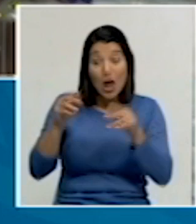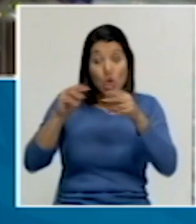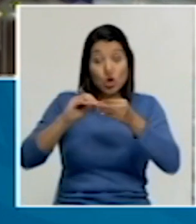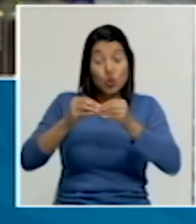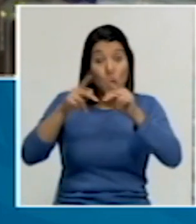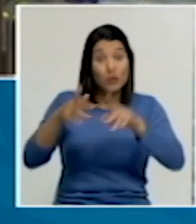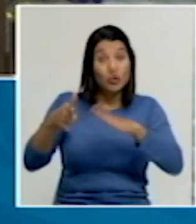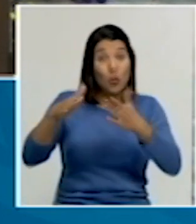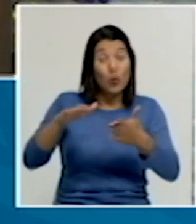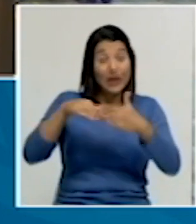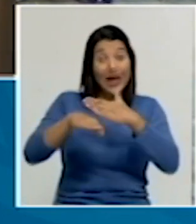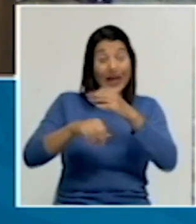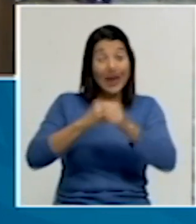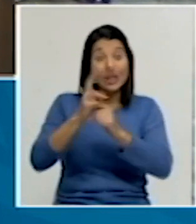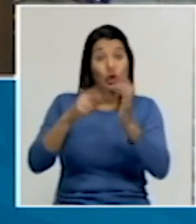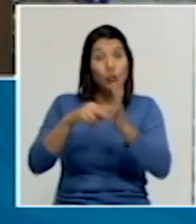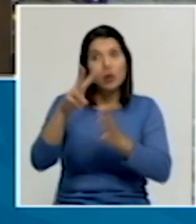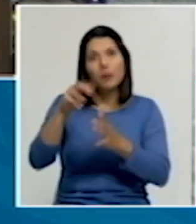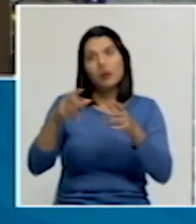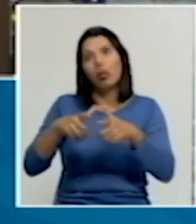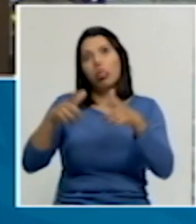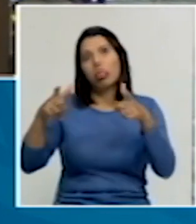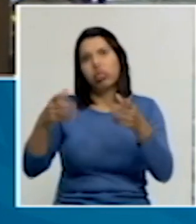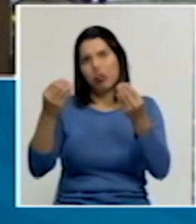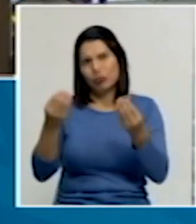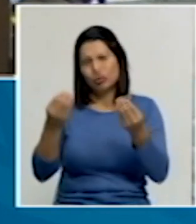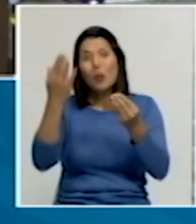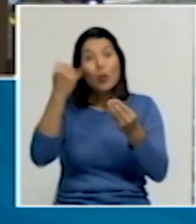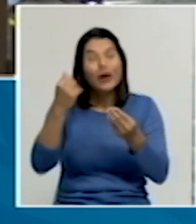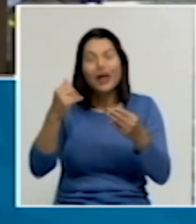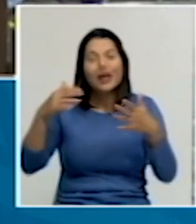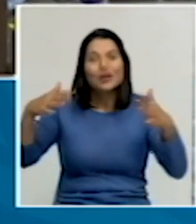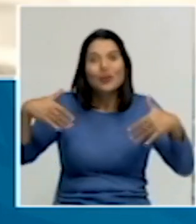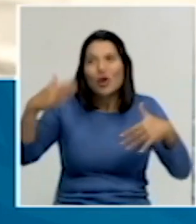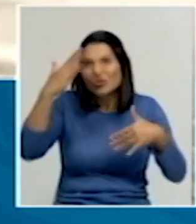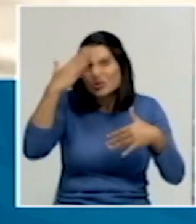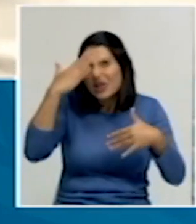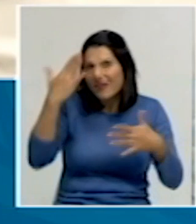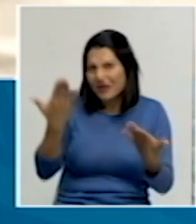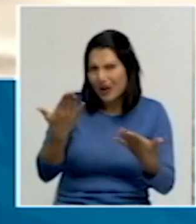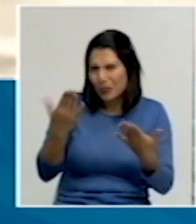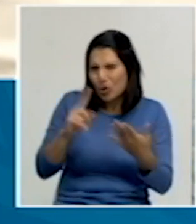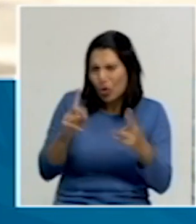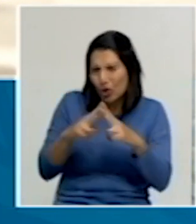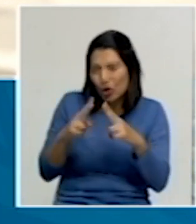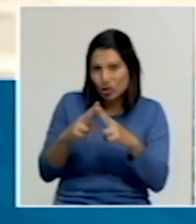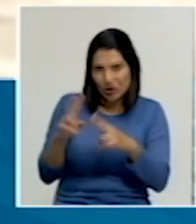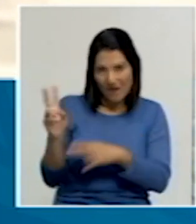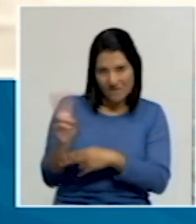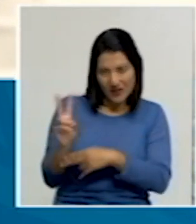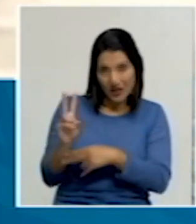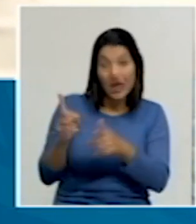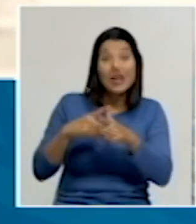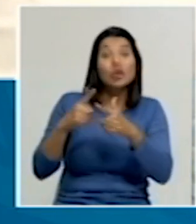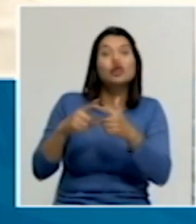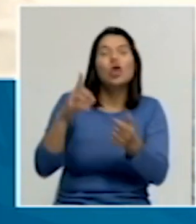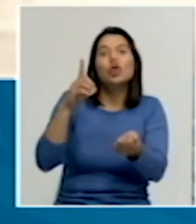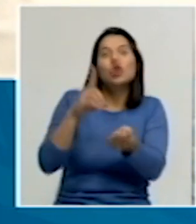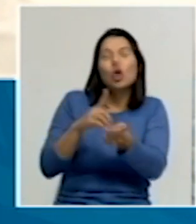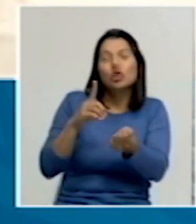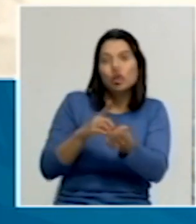era altísima porque no sabíamos contra qué estábamos luchando y entonces los médicos, digamos